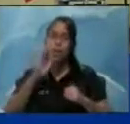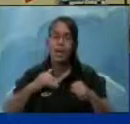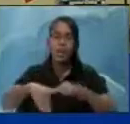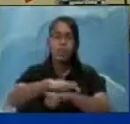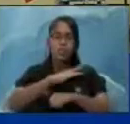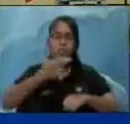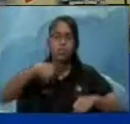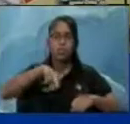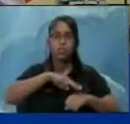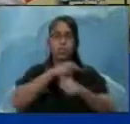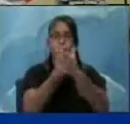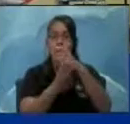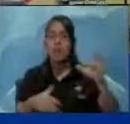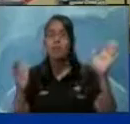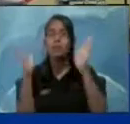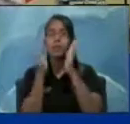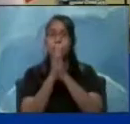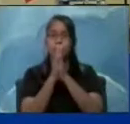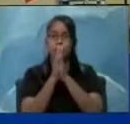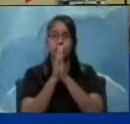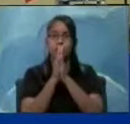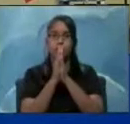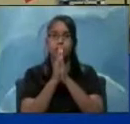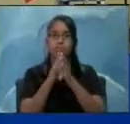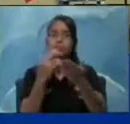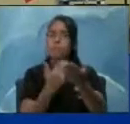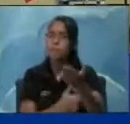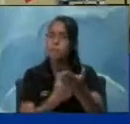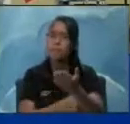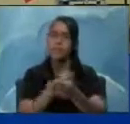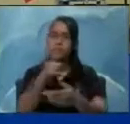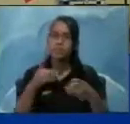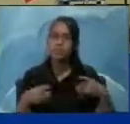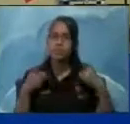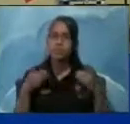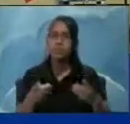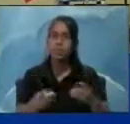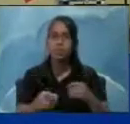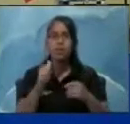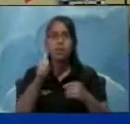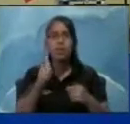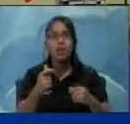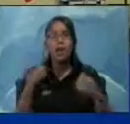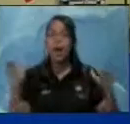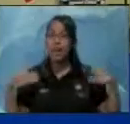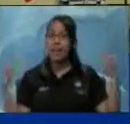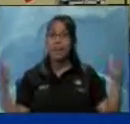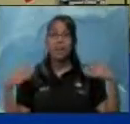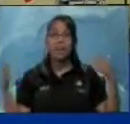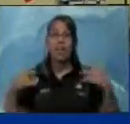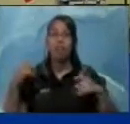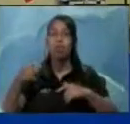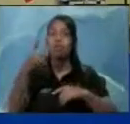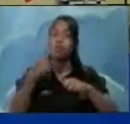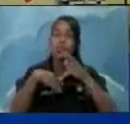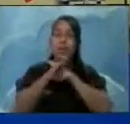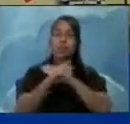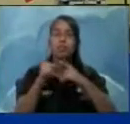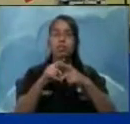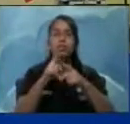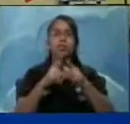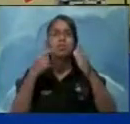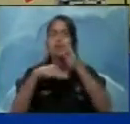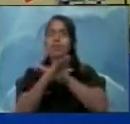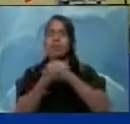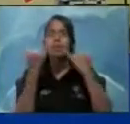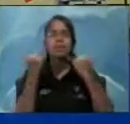vosotros el Espíritu Santo hermano ellos debían más bien haberse alegrado cuando se iba se fue